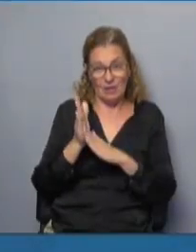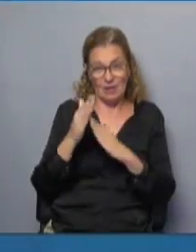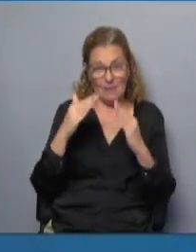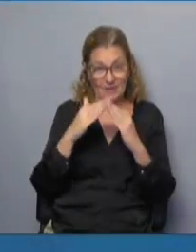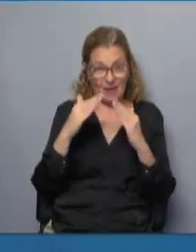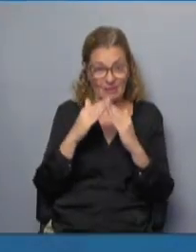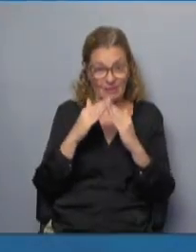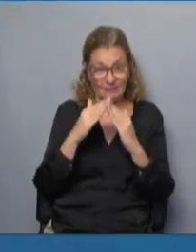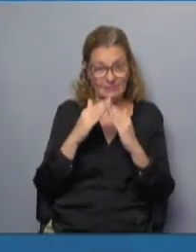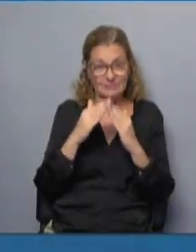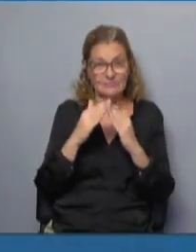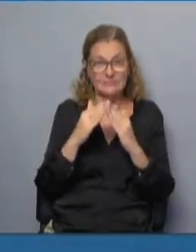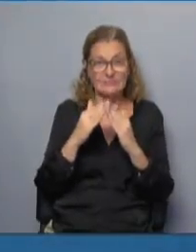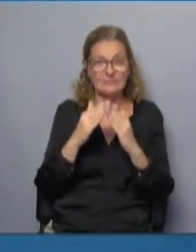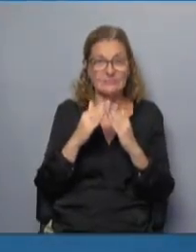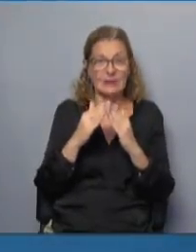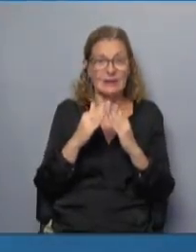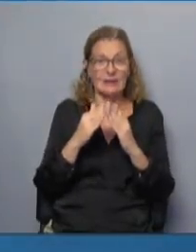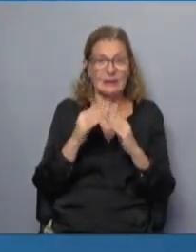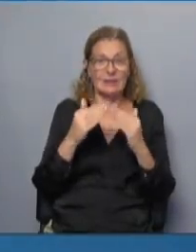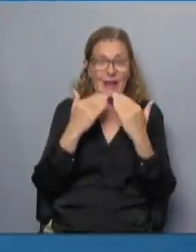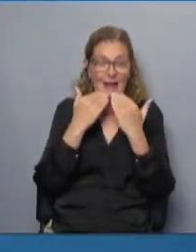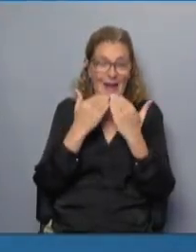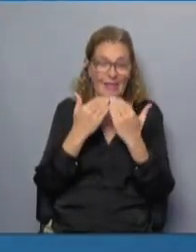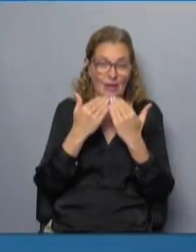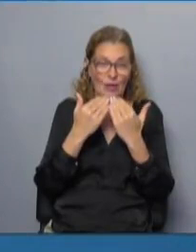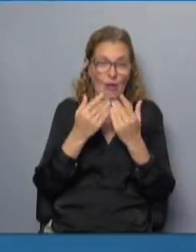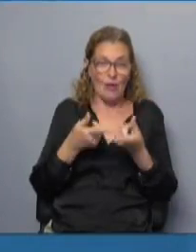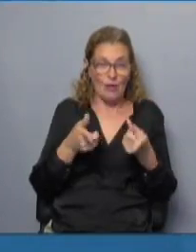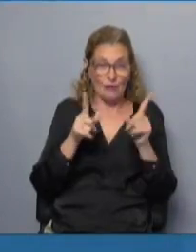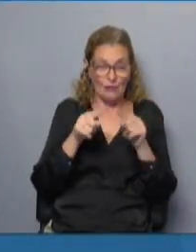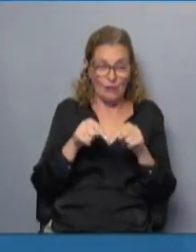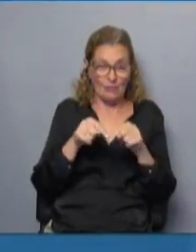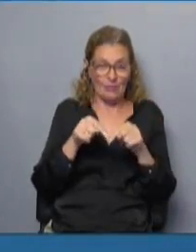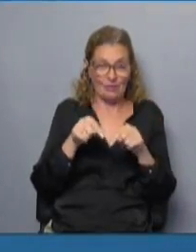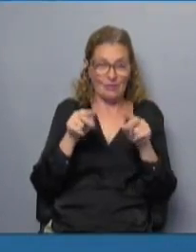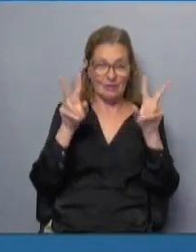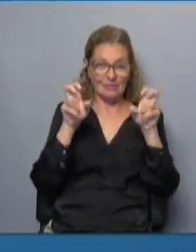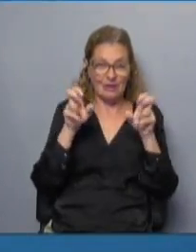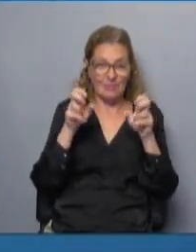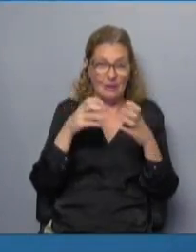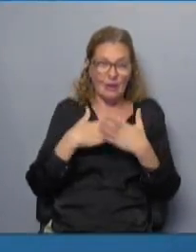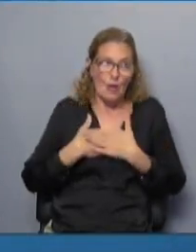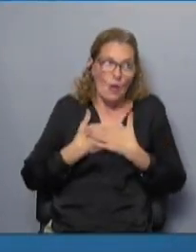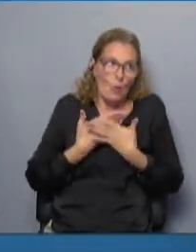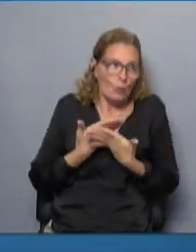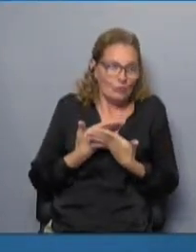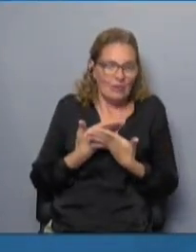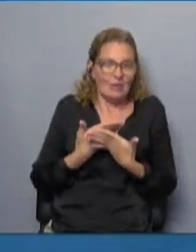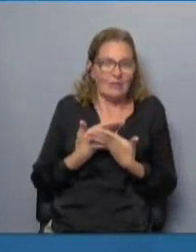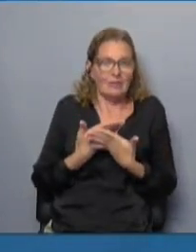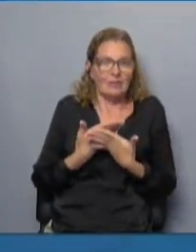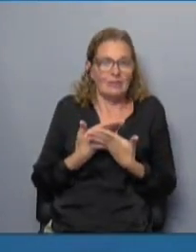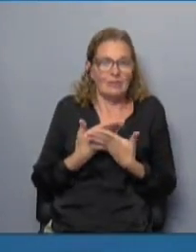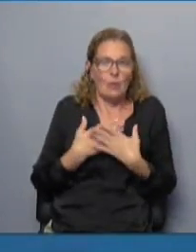casa así que te agradezco y volvemos a estar en estas cosas que nos apasionan y nos